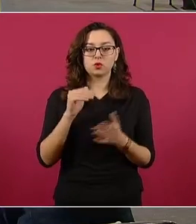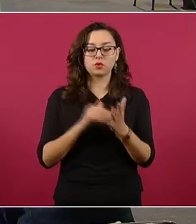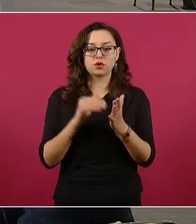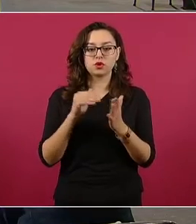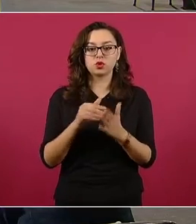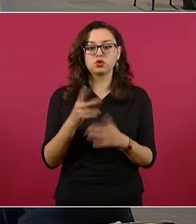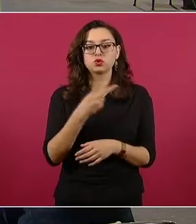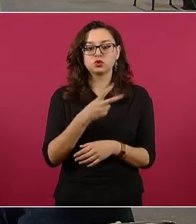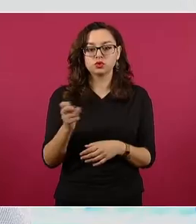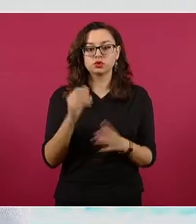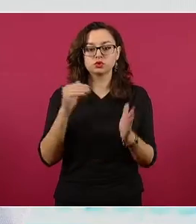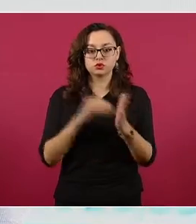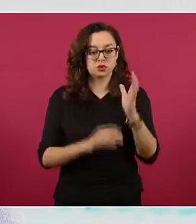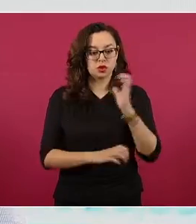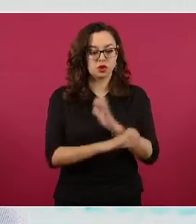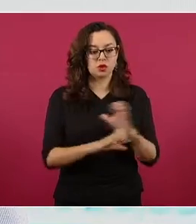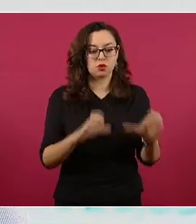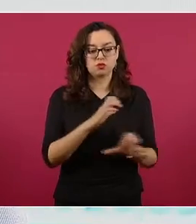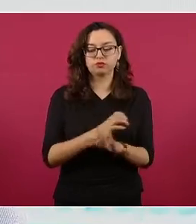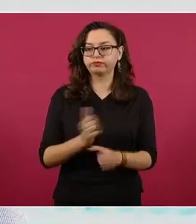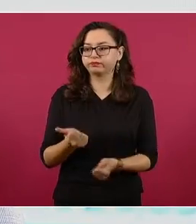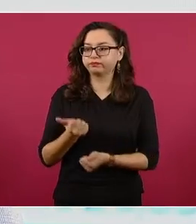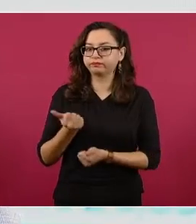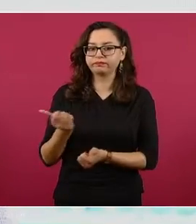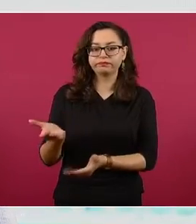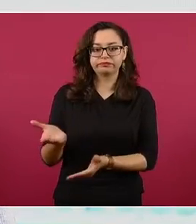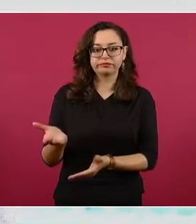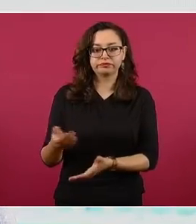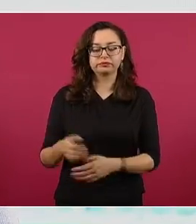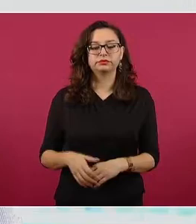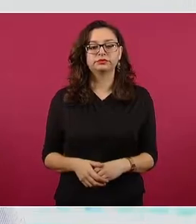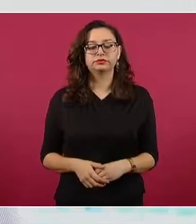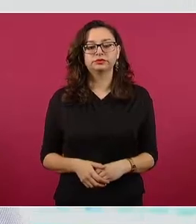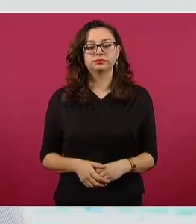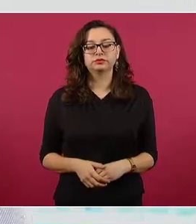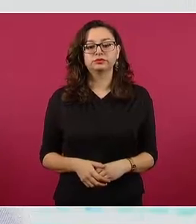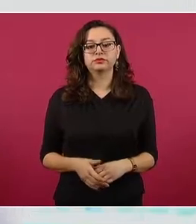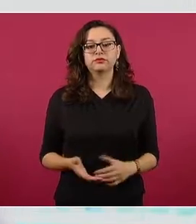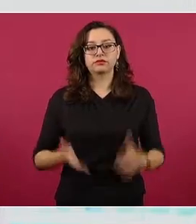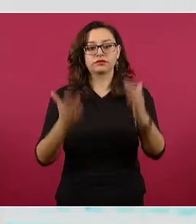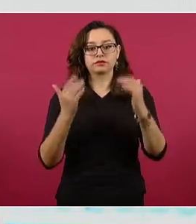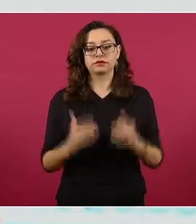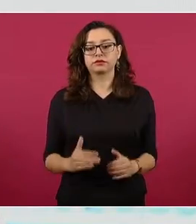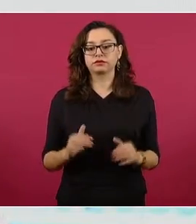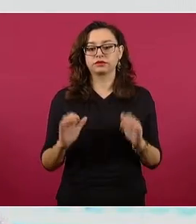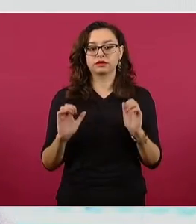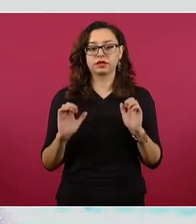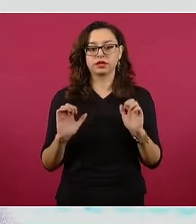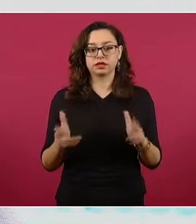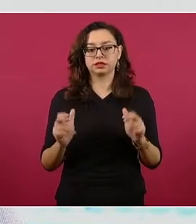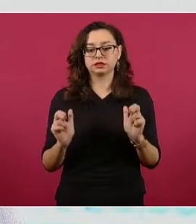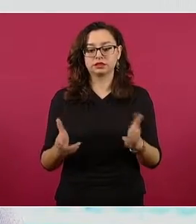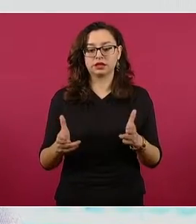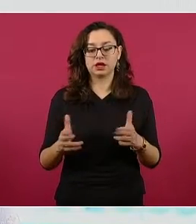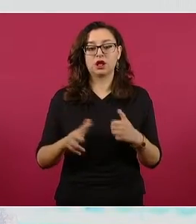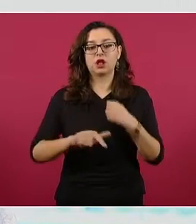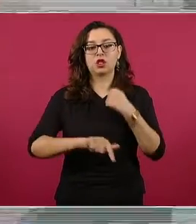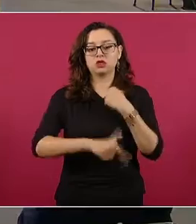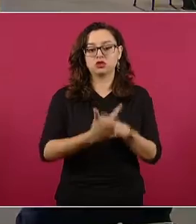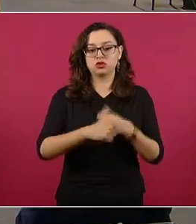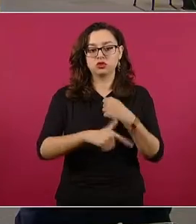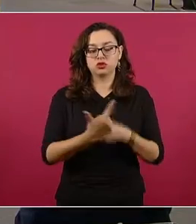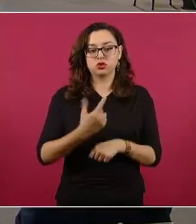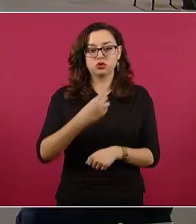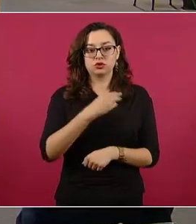1.200.000 artículos entregados. En el caso de Chiapas van 12 municipios,